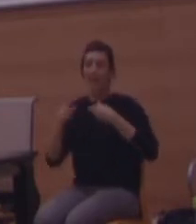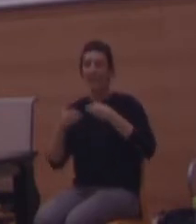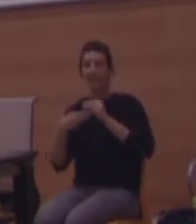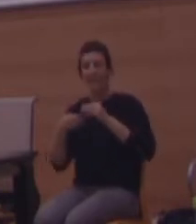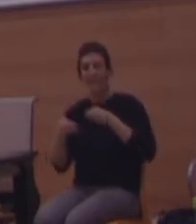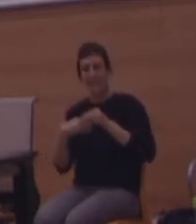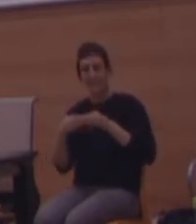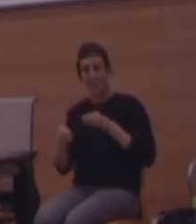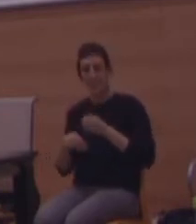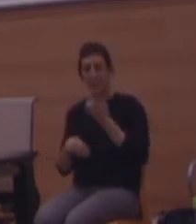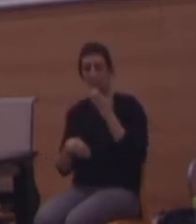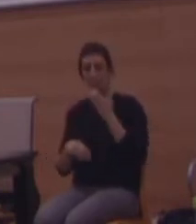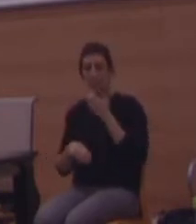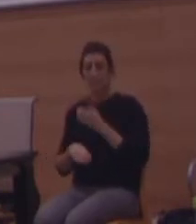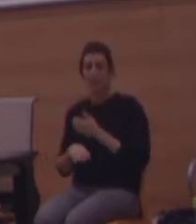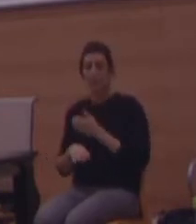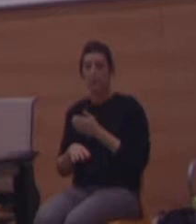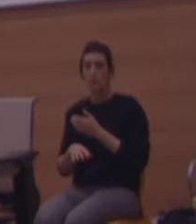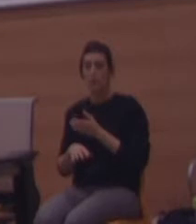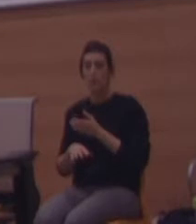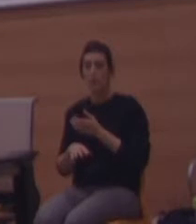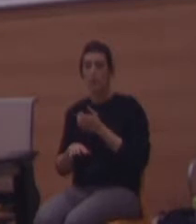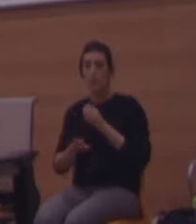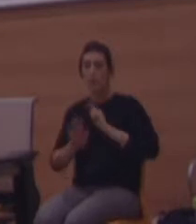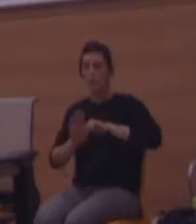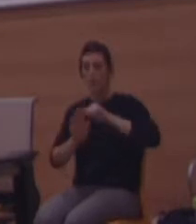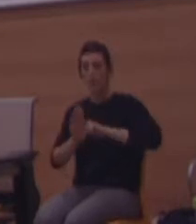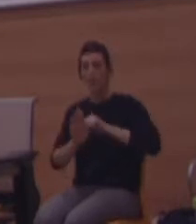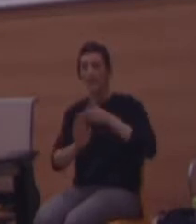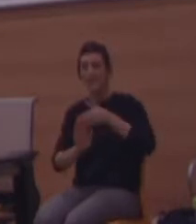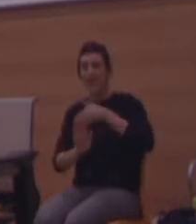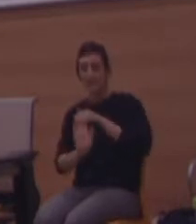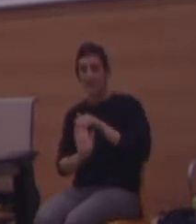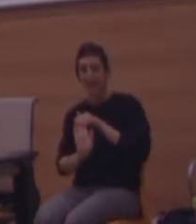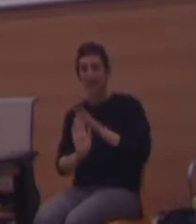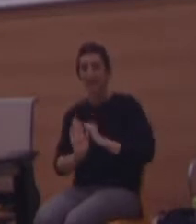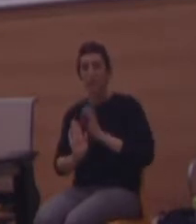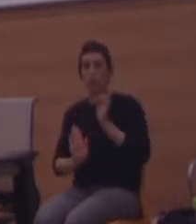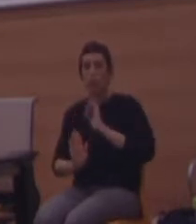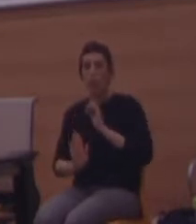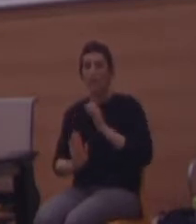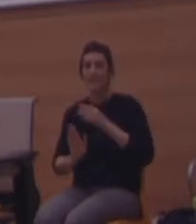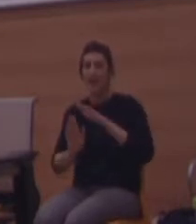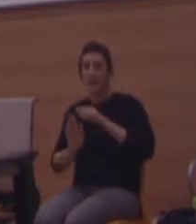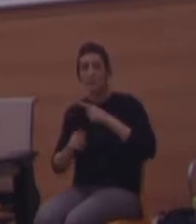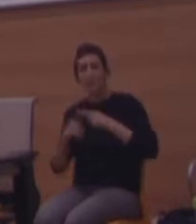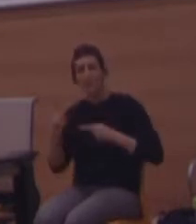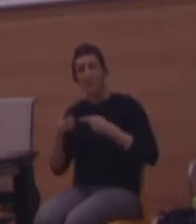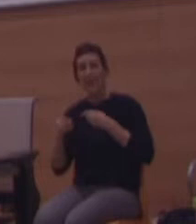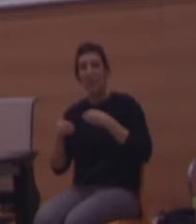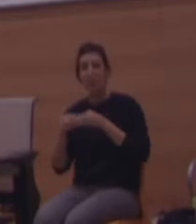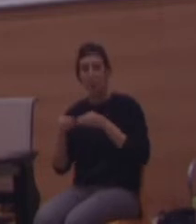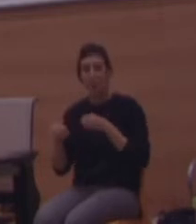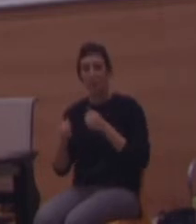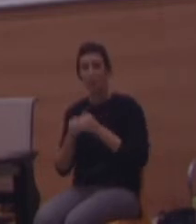antepié valgo, un antepié que esté echado hacia adentro, que sea rígido, flexible, provoca una inestabilidad en la